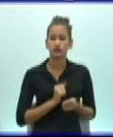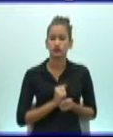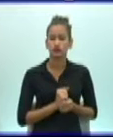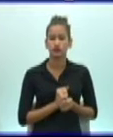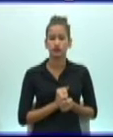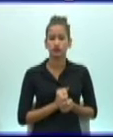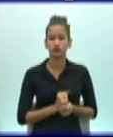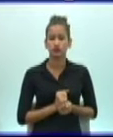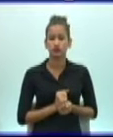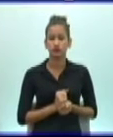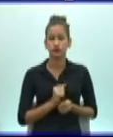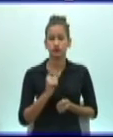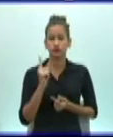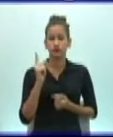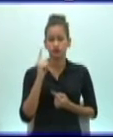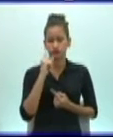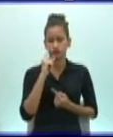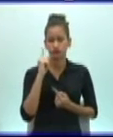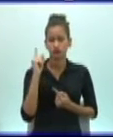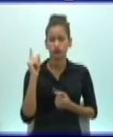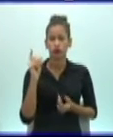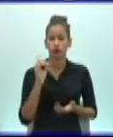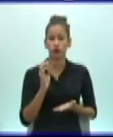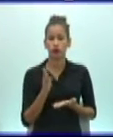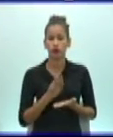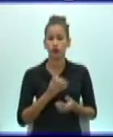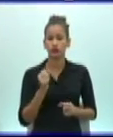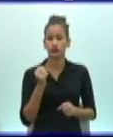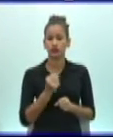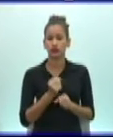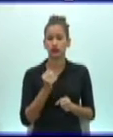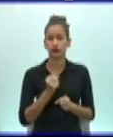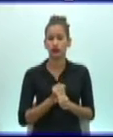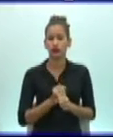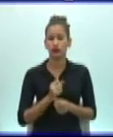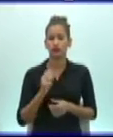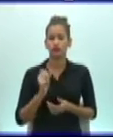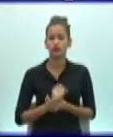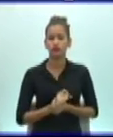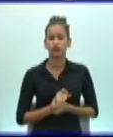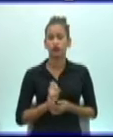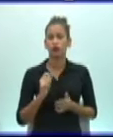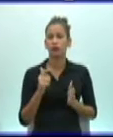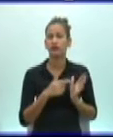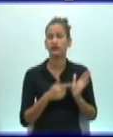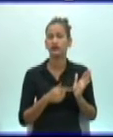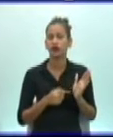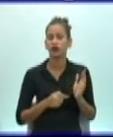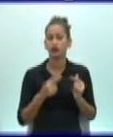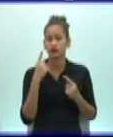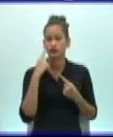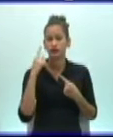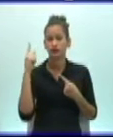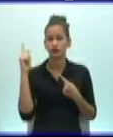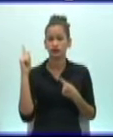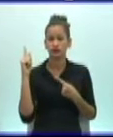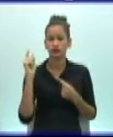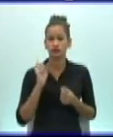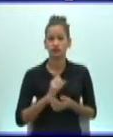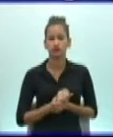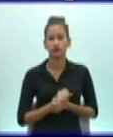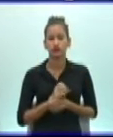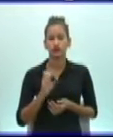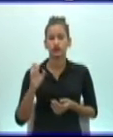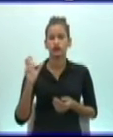a disposición, para no perdamos tiempo en este actual. Entonces, sí, busquen